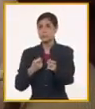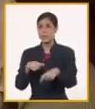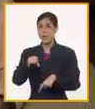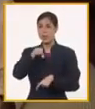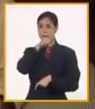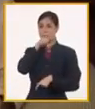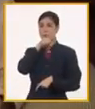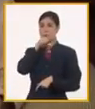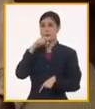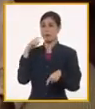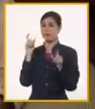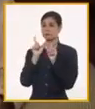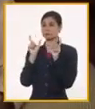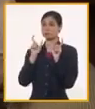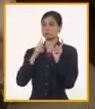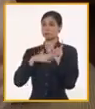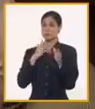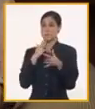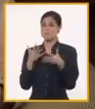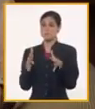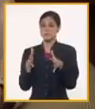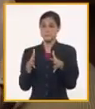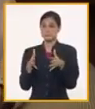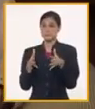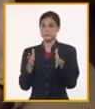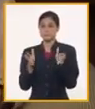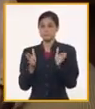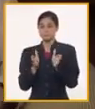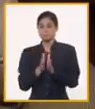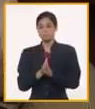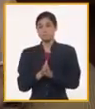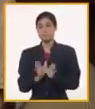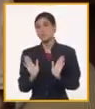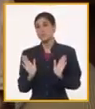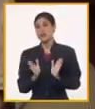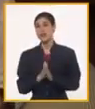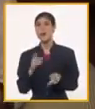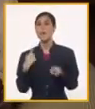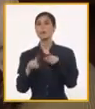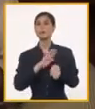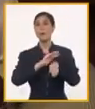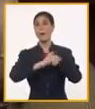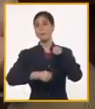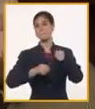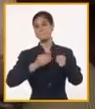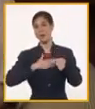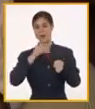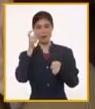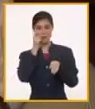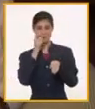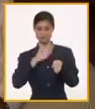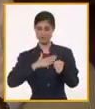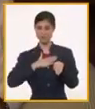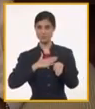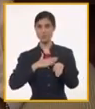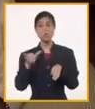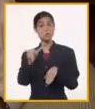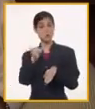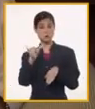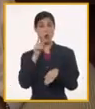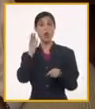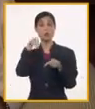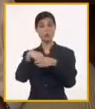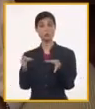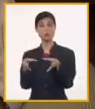la vieja, figúrate, pero bueno. Y entonces, por otro lado, el hermano mío, que también estaba metido por su vía, ¿no?